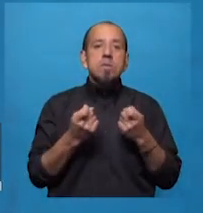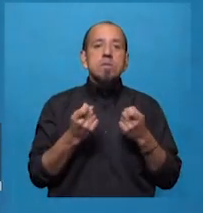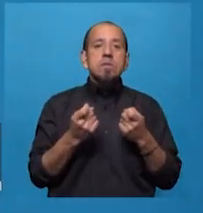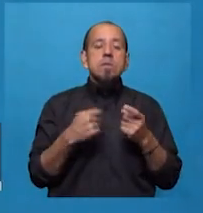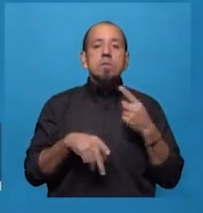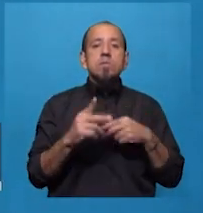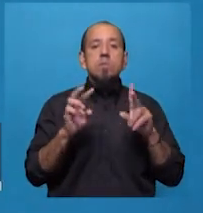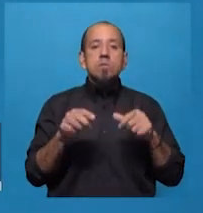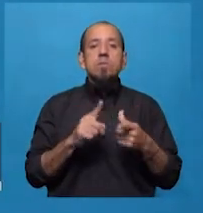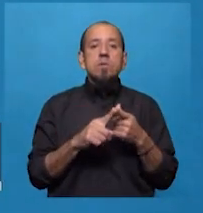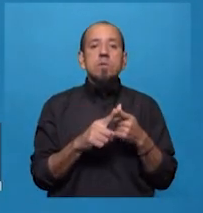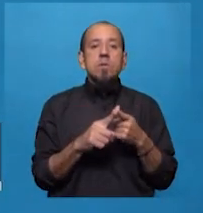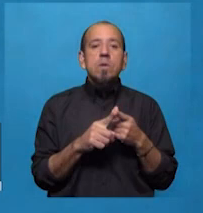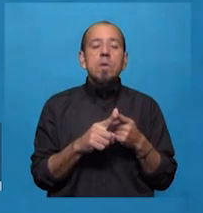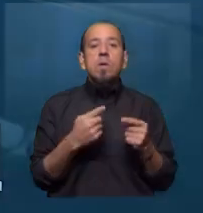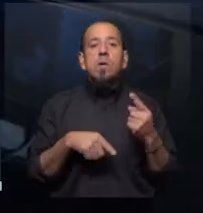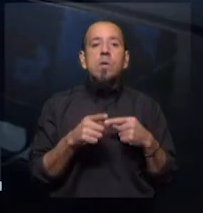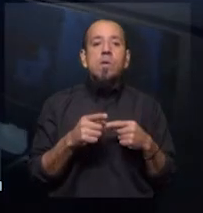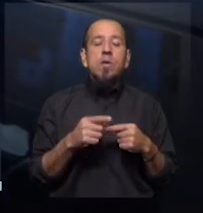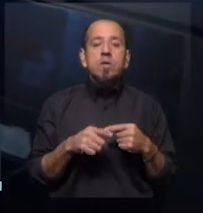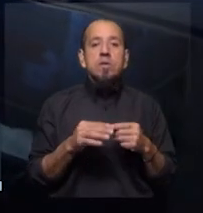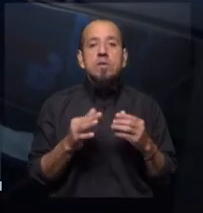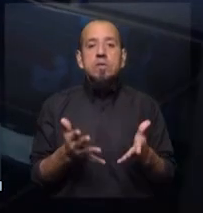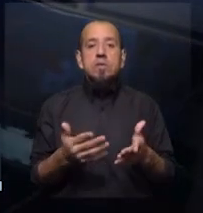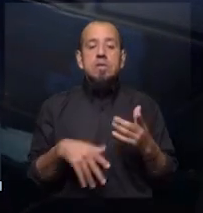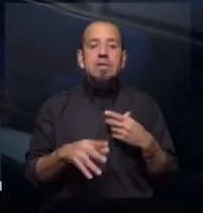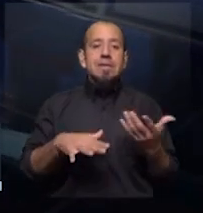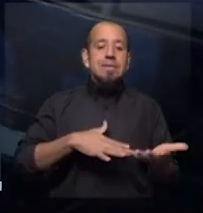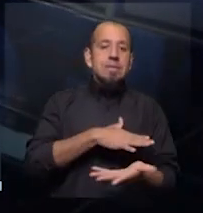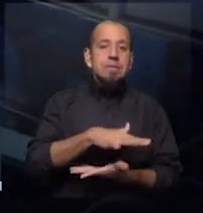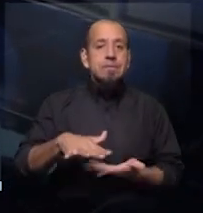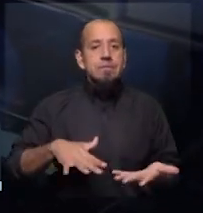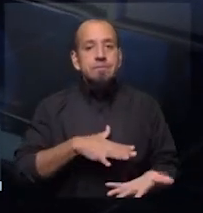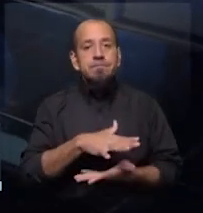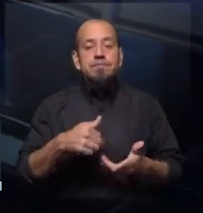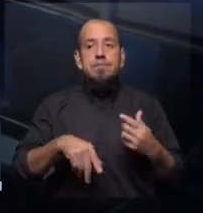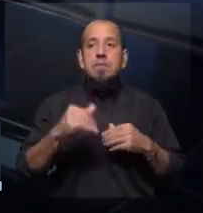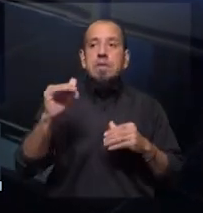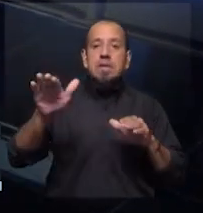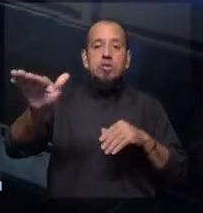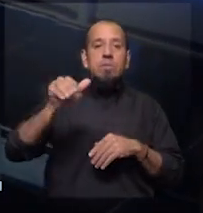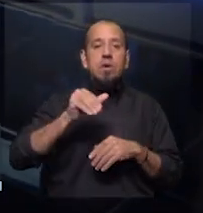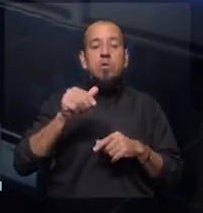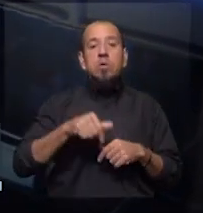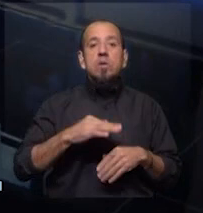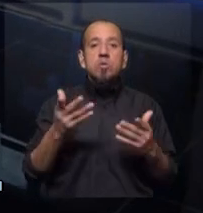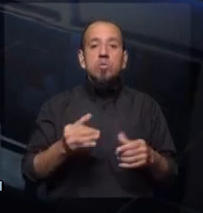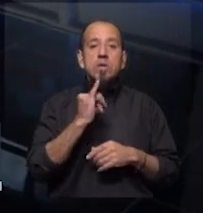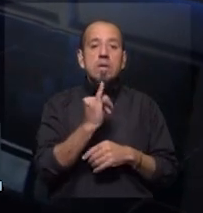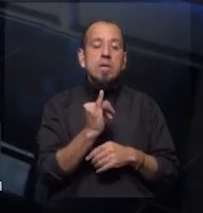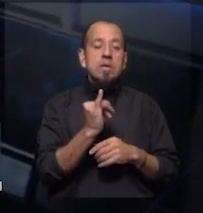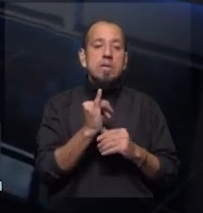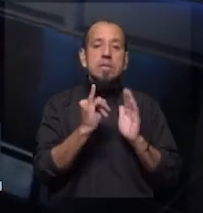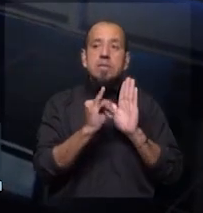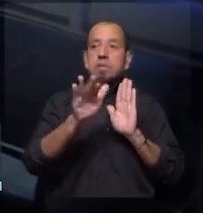recursos presupuestales verdad Así que ese es el mar de fondo y el contexto de esta de este llamado a sala que es una interpelación